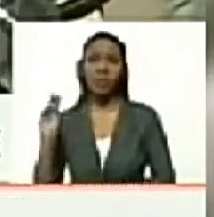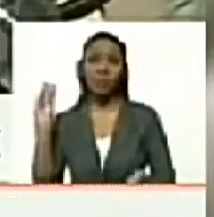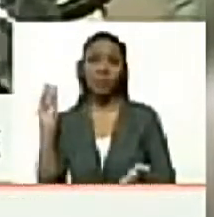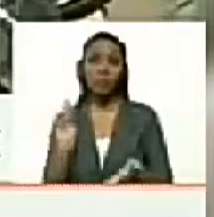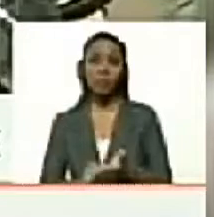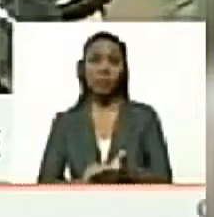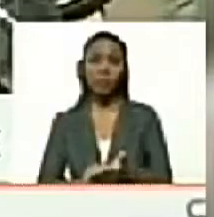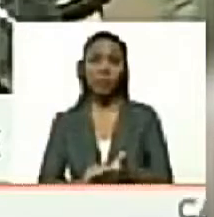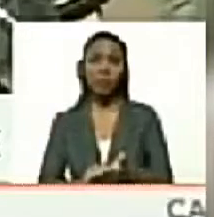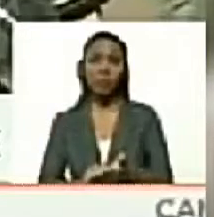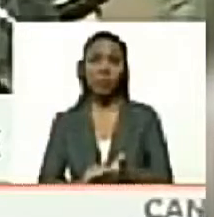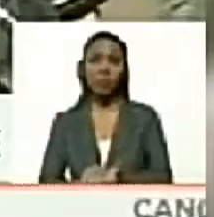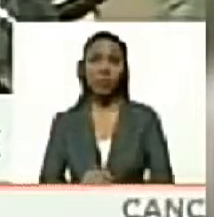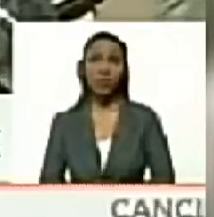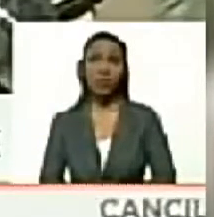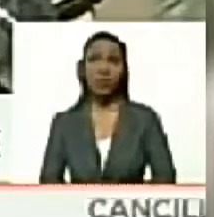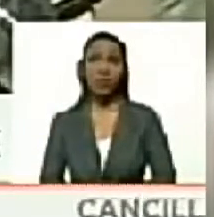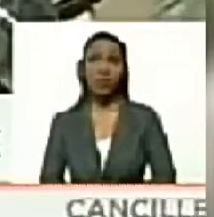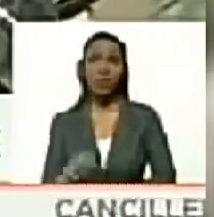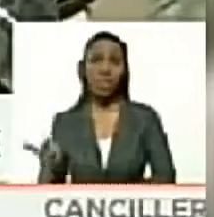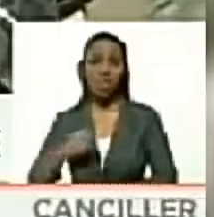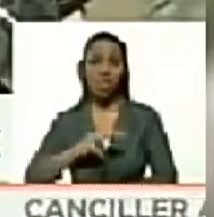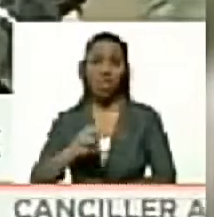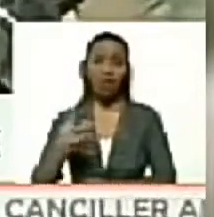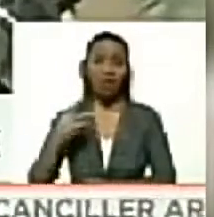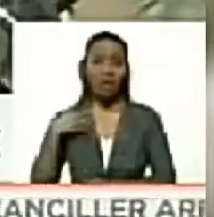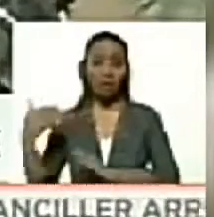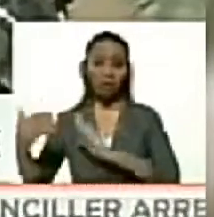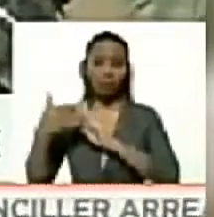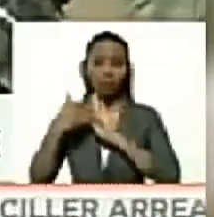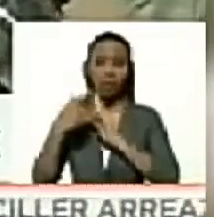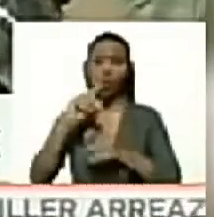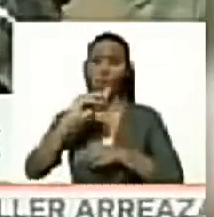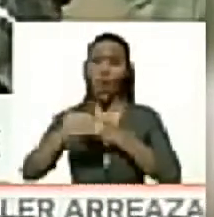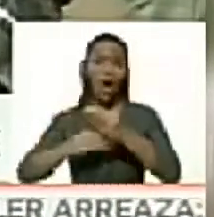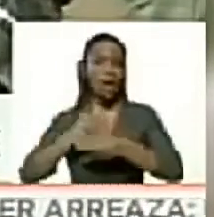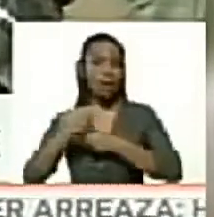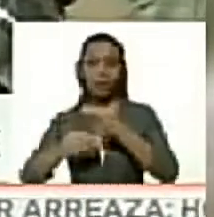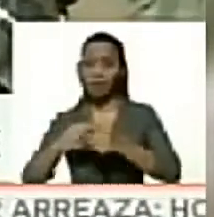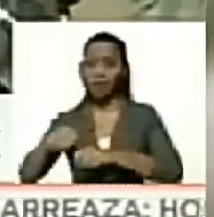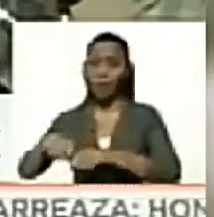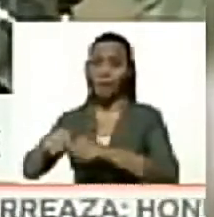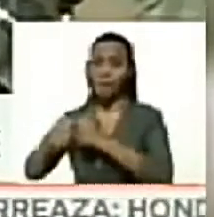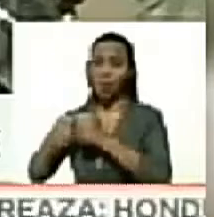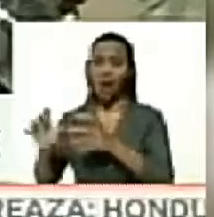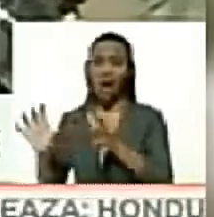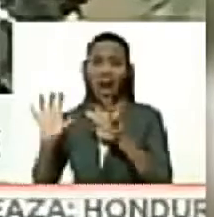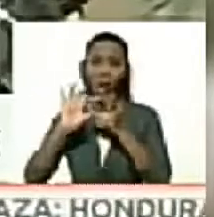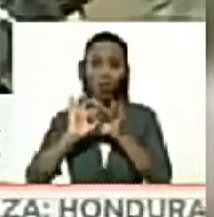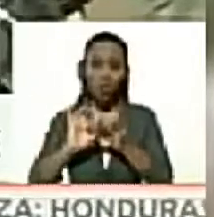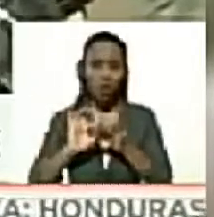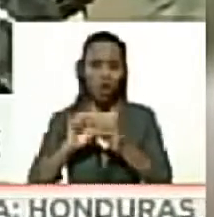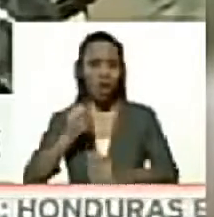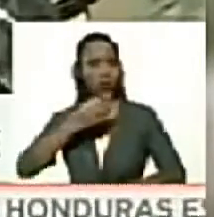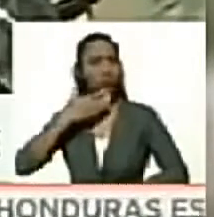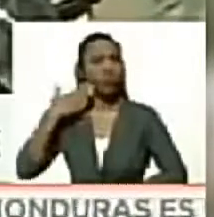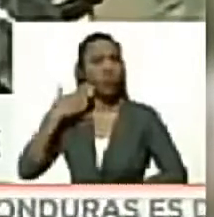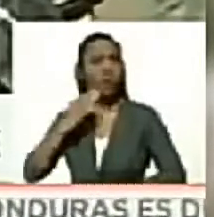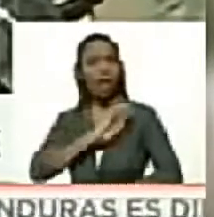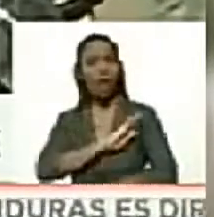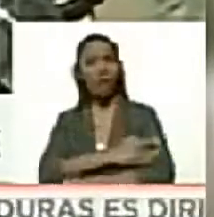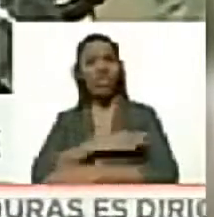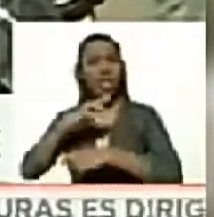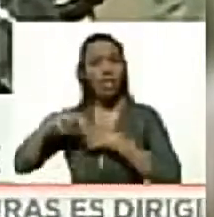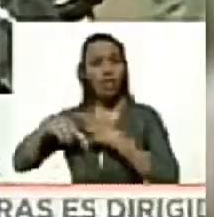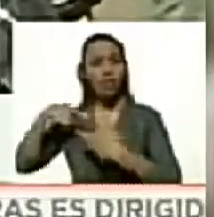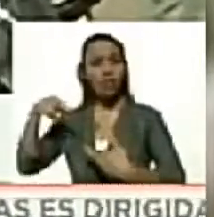acuerdo el nombre de, creo que es una tal de Pido Flores, que estuvo en Venezuela incluso. Sí, la que dijo que aquí en Chile